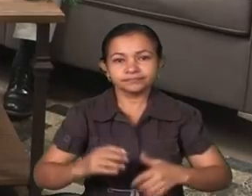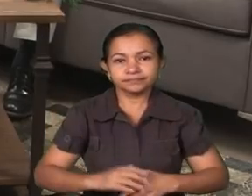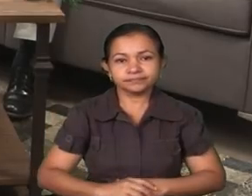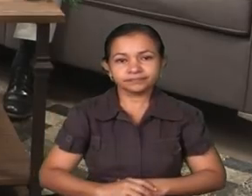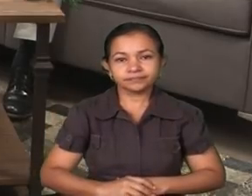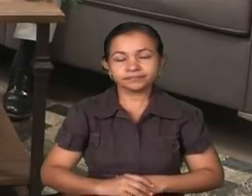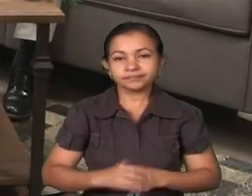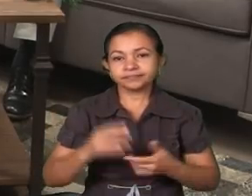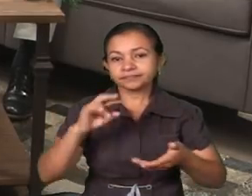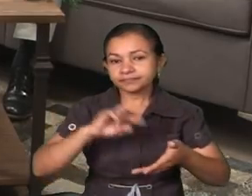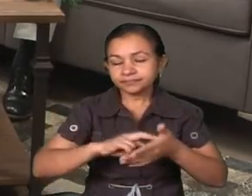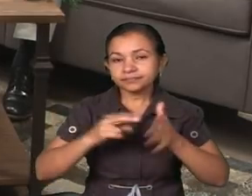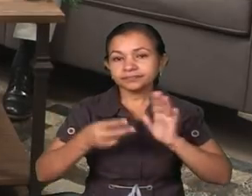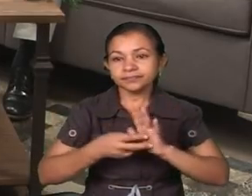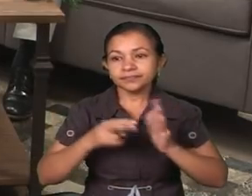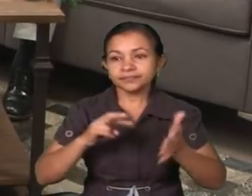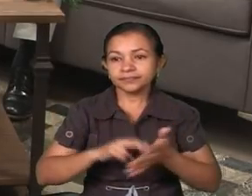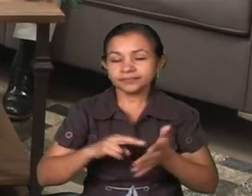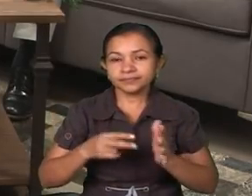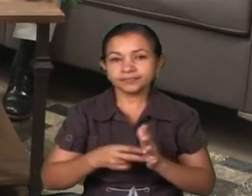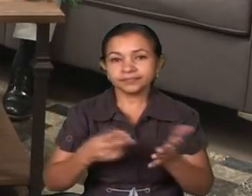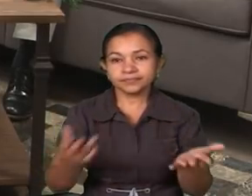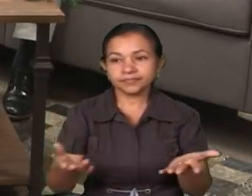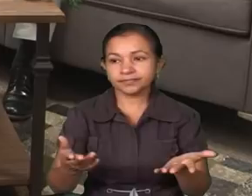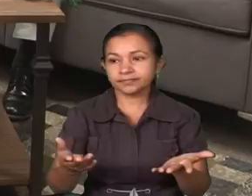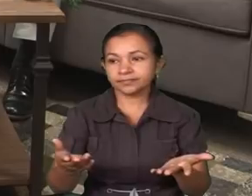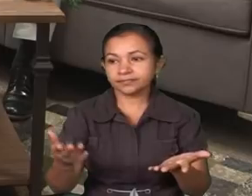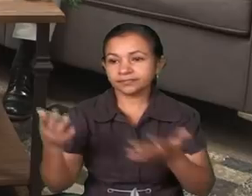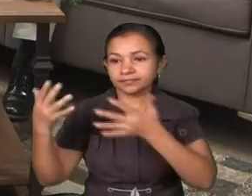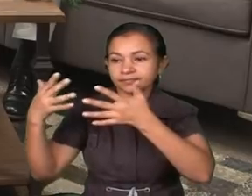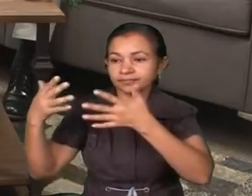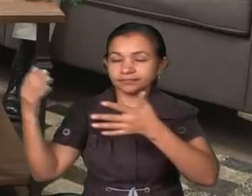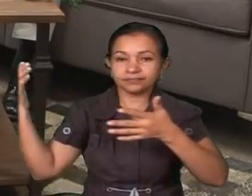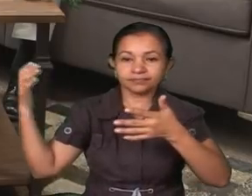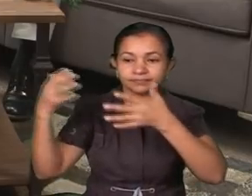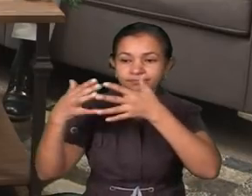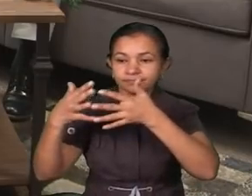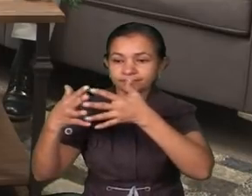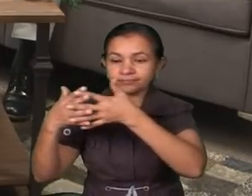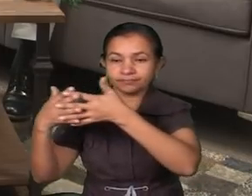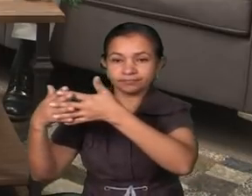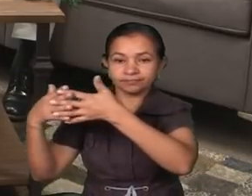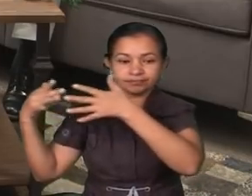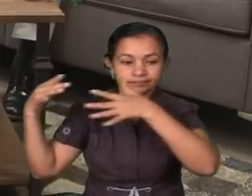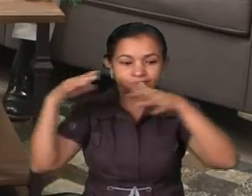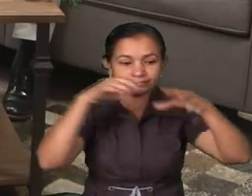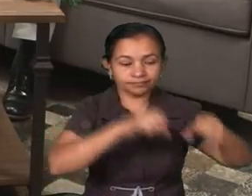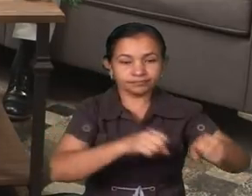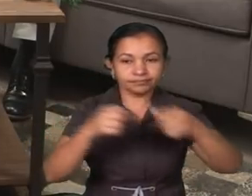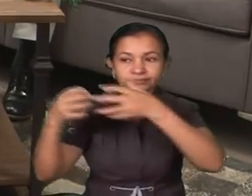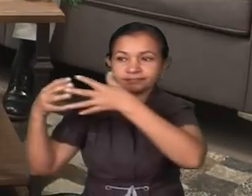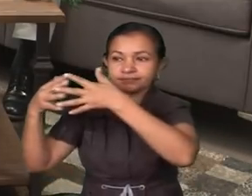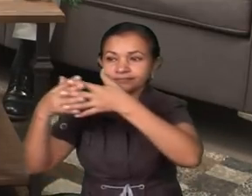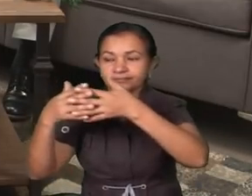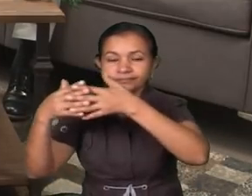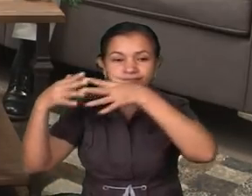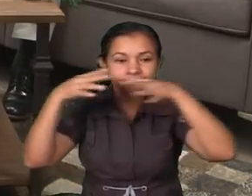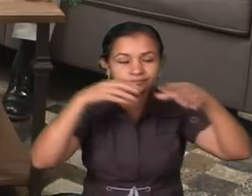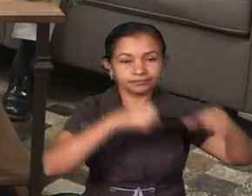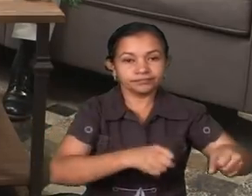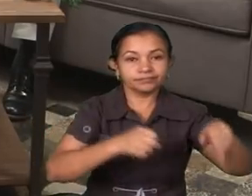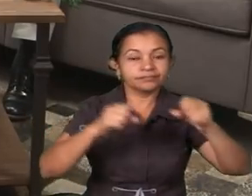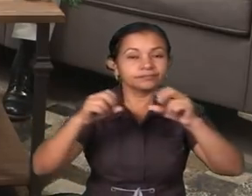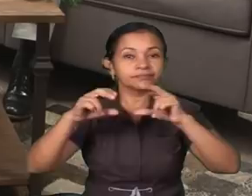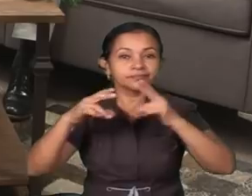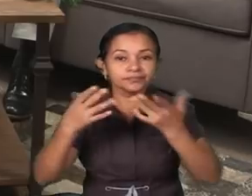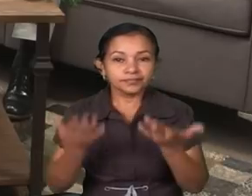Por eso es que se da esta intervención constante de Estados Unidos. Y esta intervención reciente,